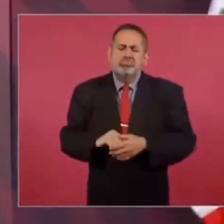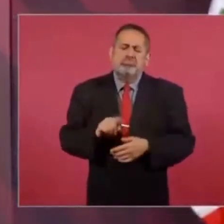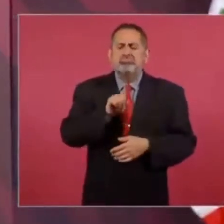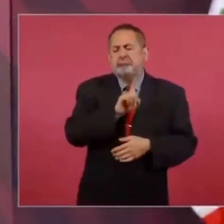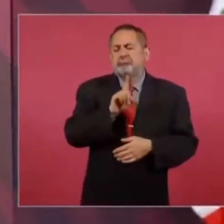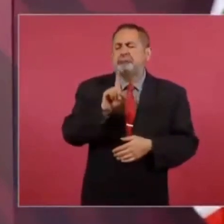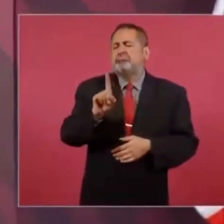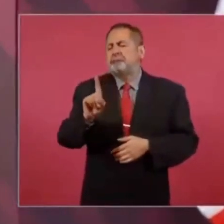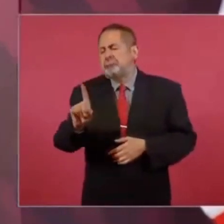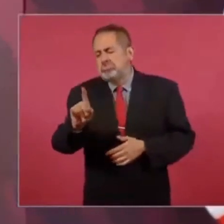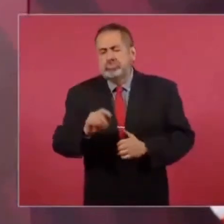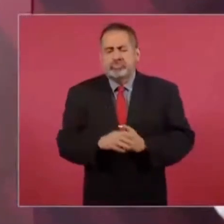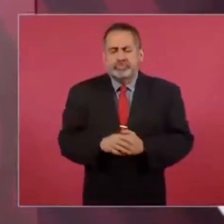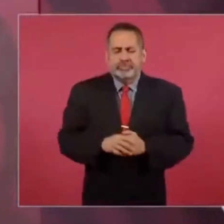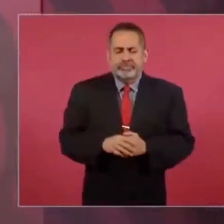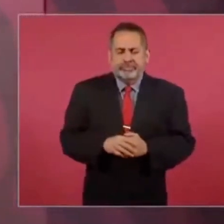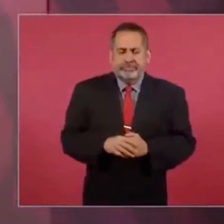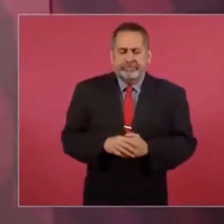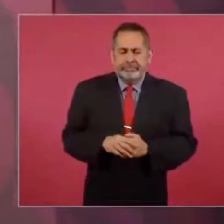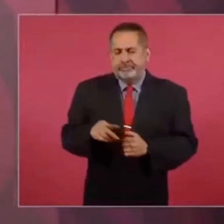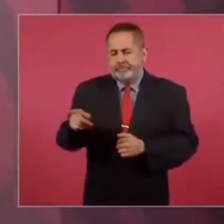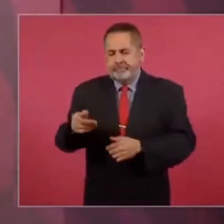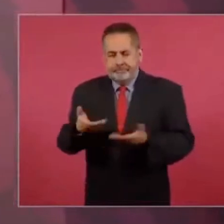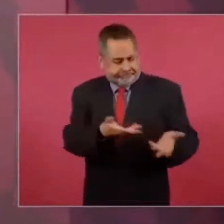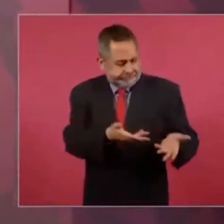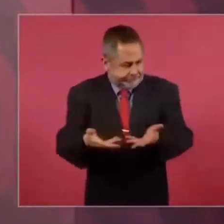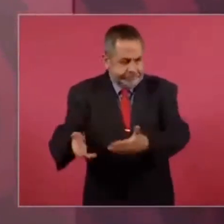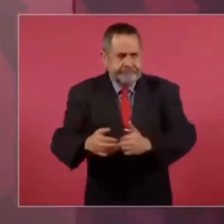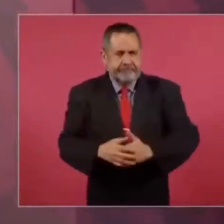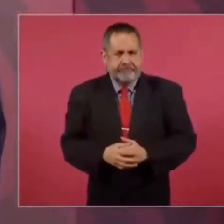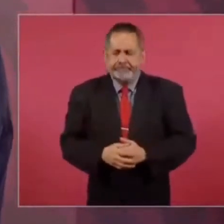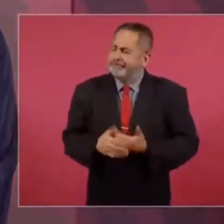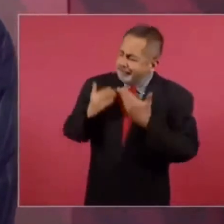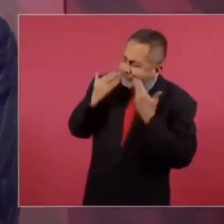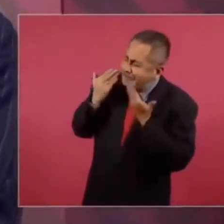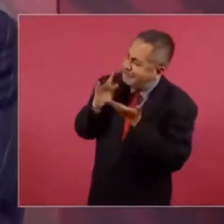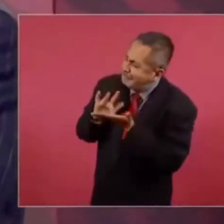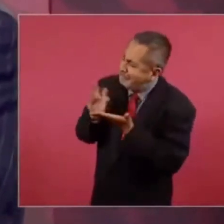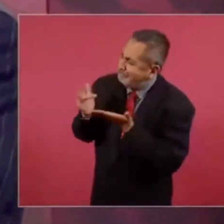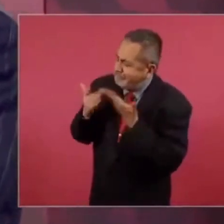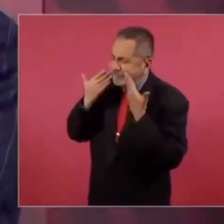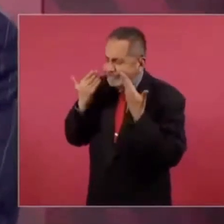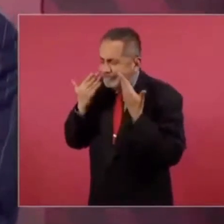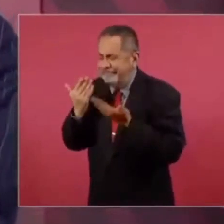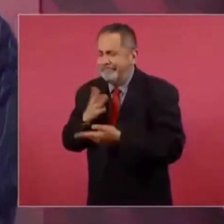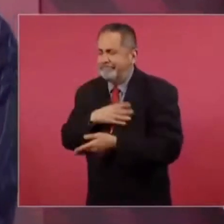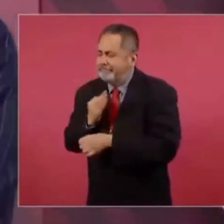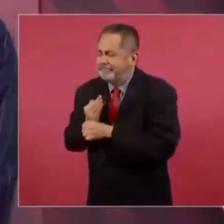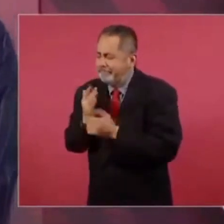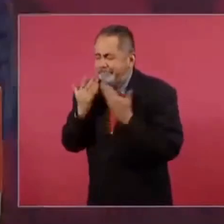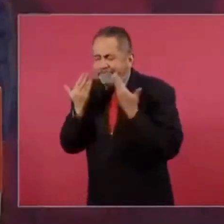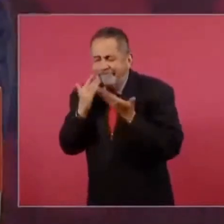y le decía a la compañera, el compañero, pase, muchas gracias, hijita, muchas gracias.